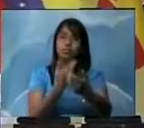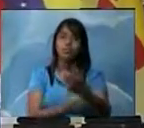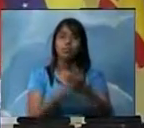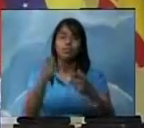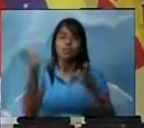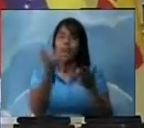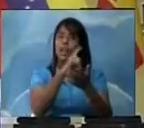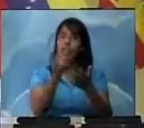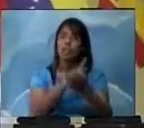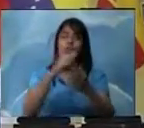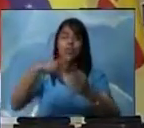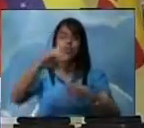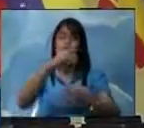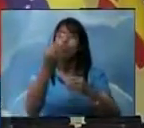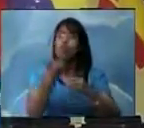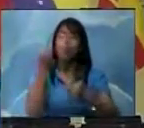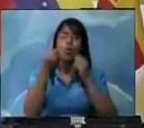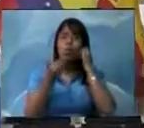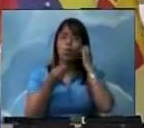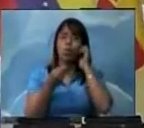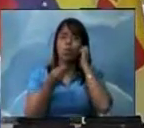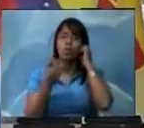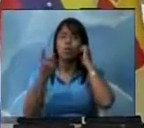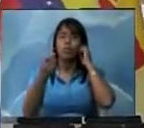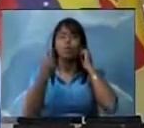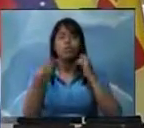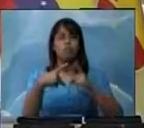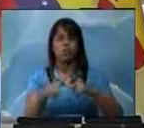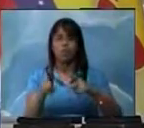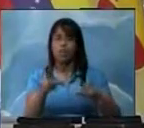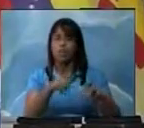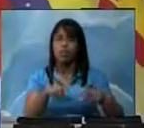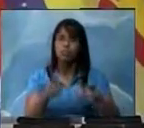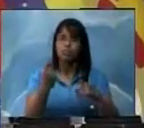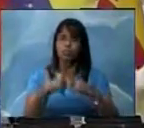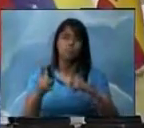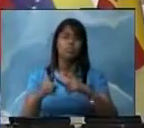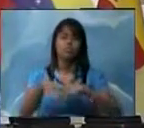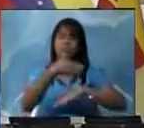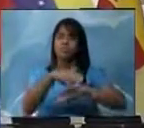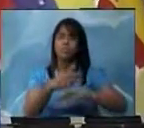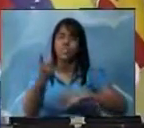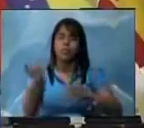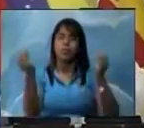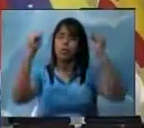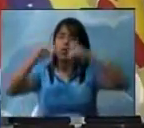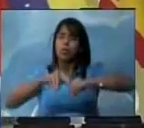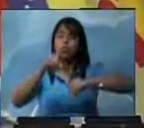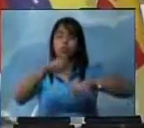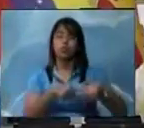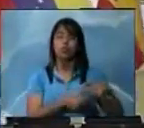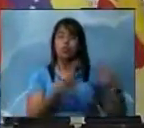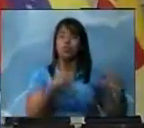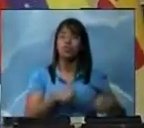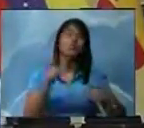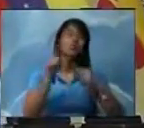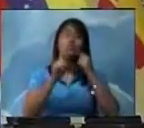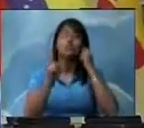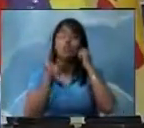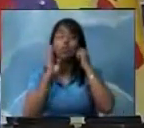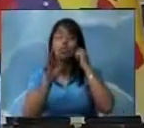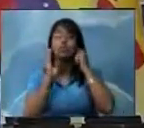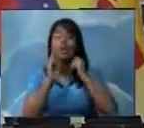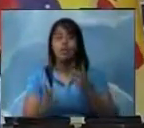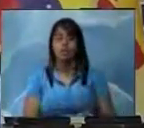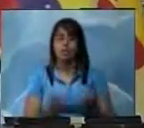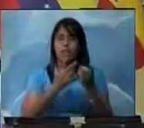el libro de Daniel. Un joven fuera de serie, un joven que propuso en su corazón una